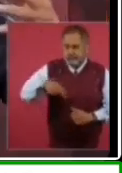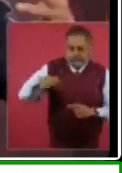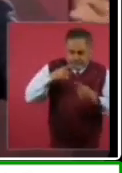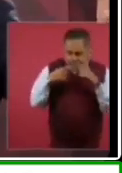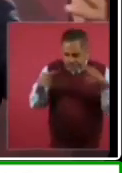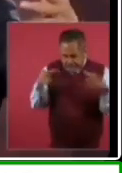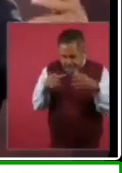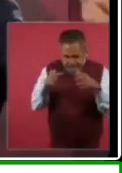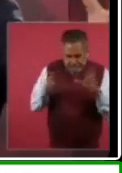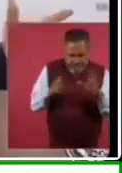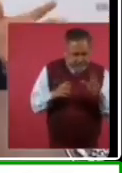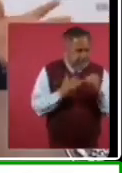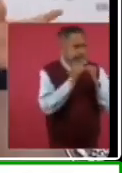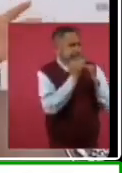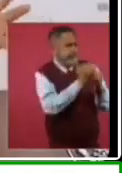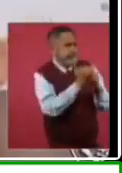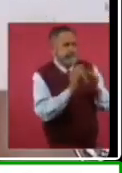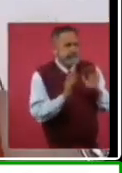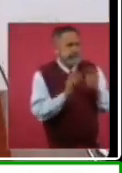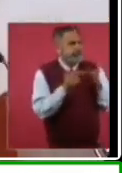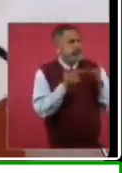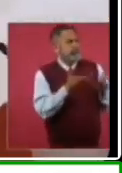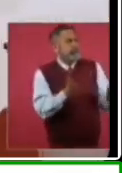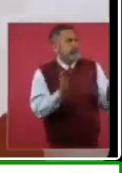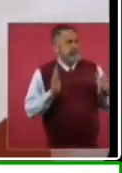que no se limitara el número